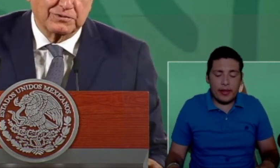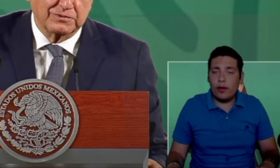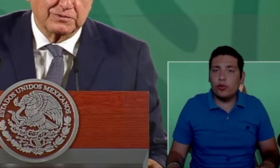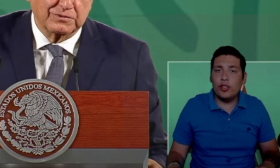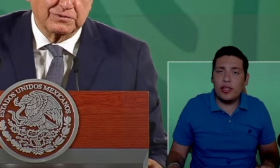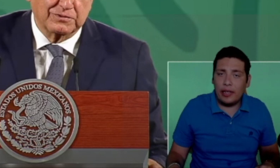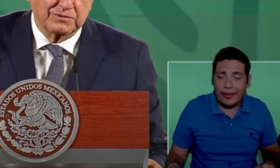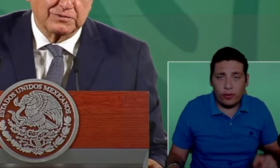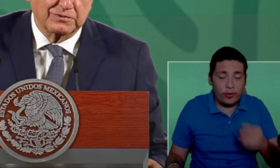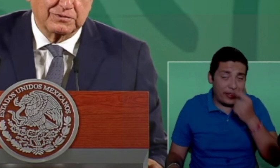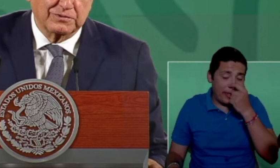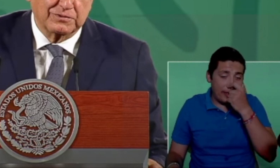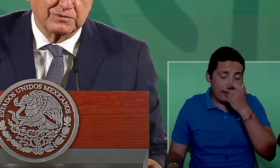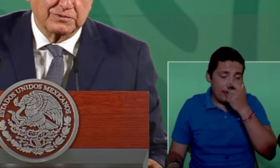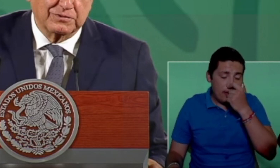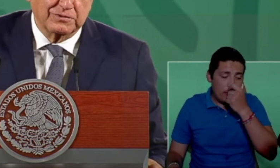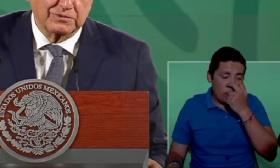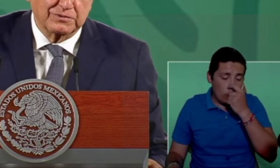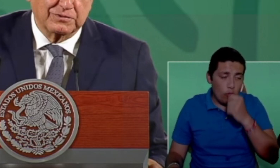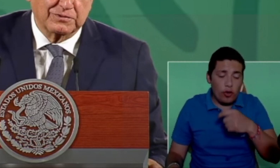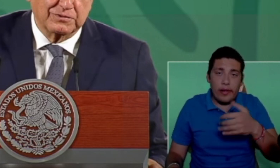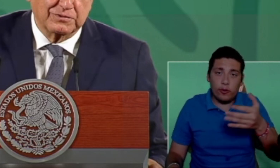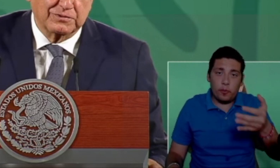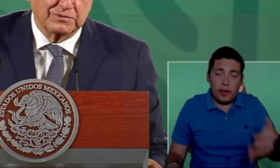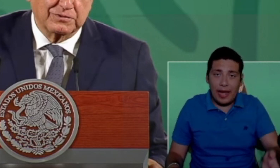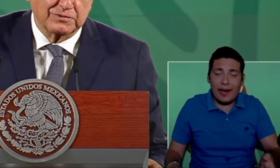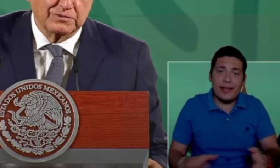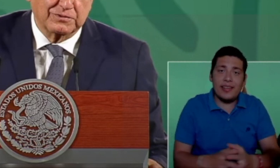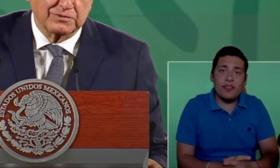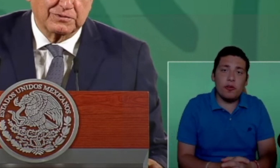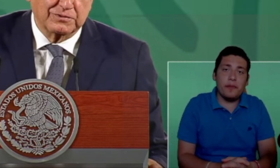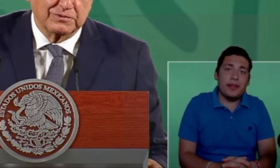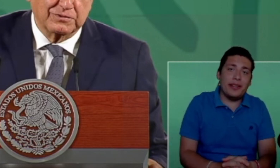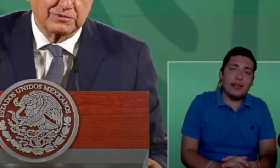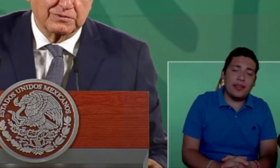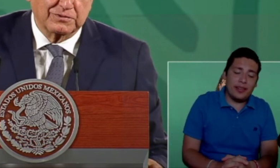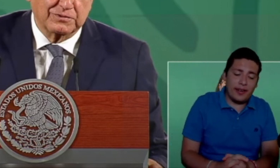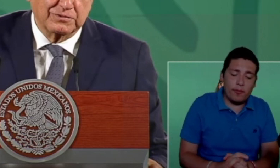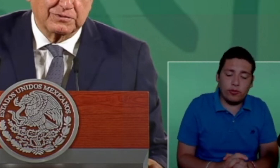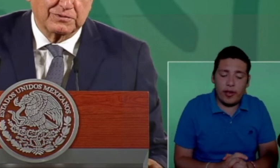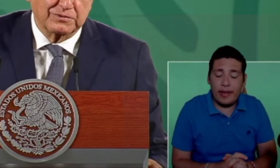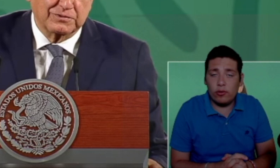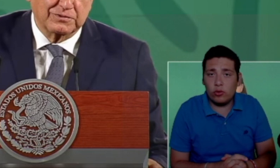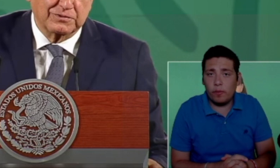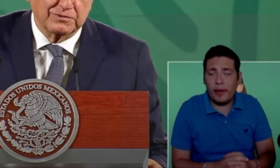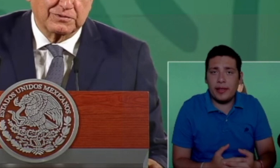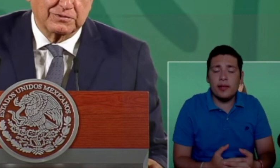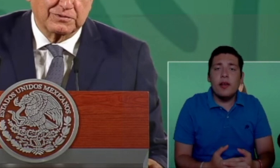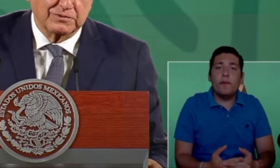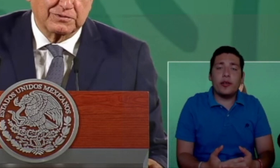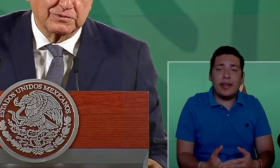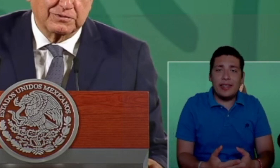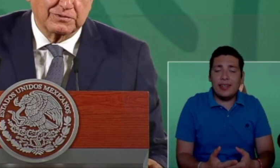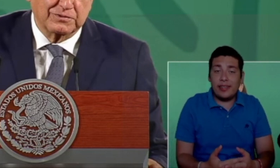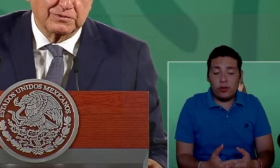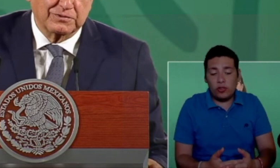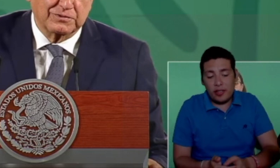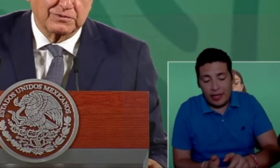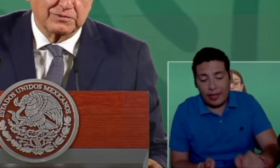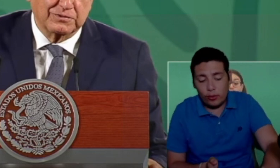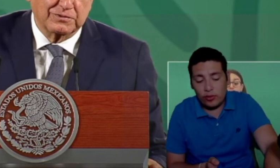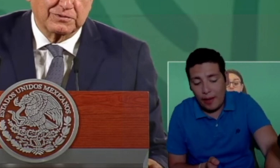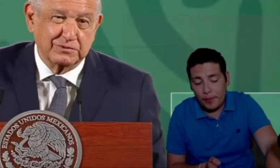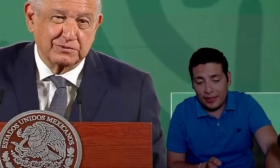tema de los sindicatos es uno de los pilares de las problemáticas que tenemos en nuestro país, porque gracias a